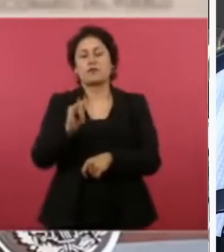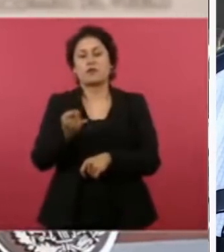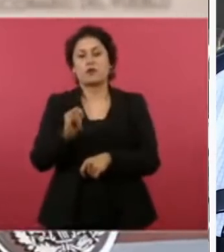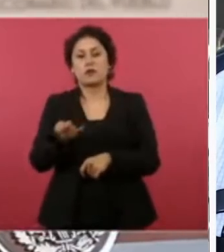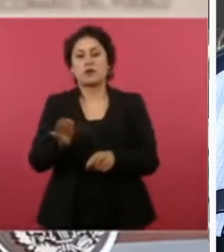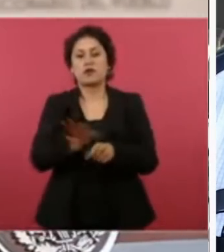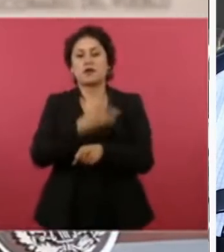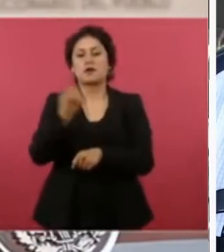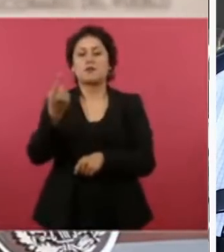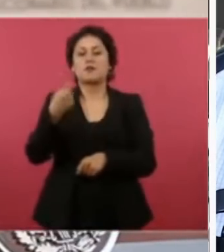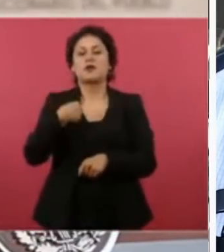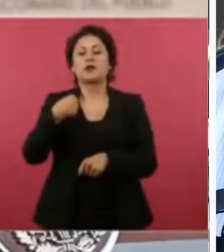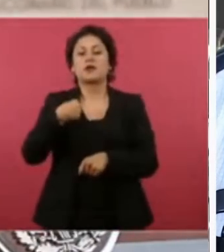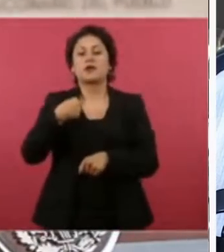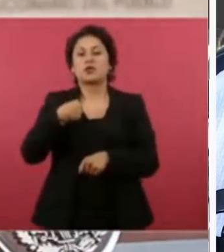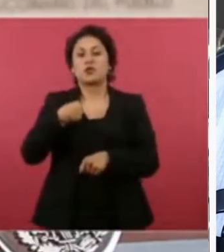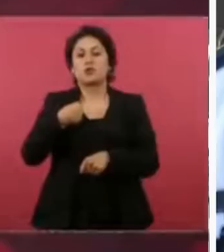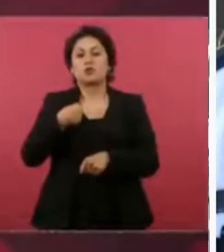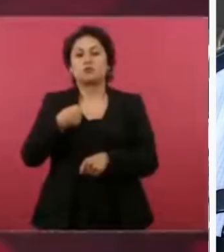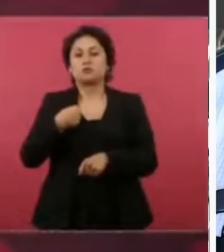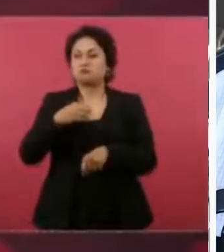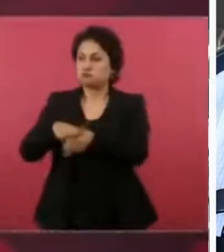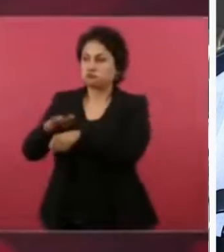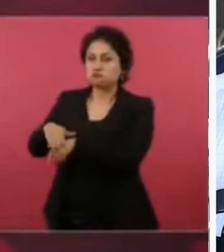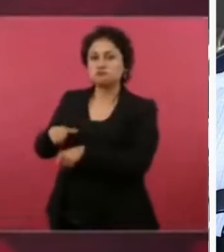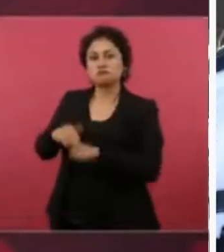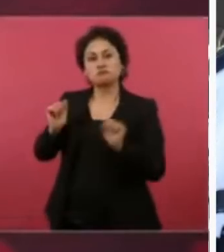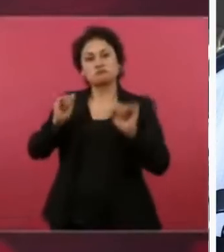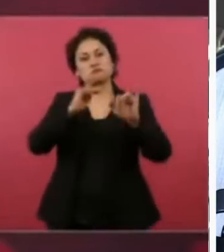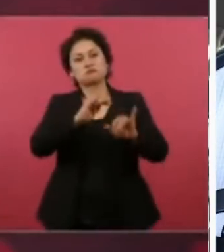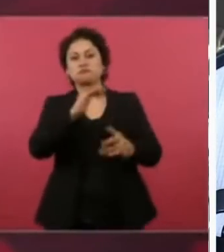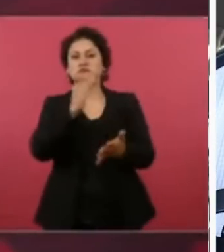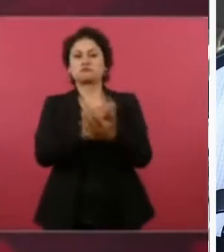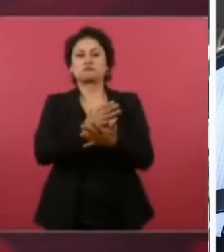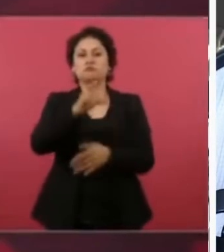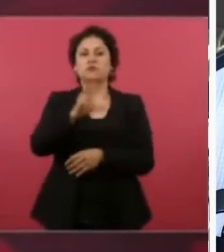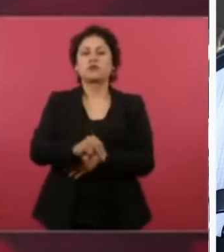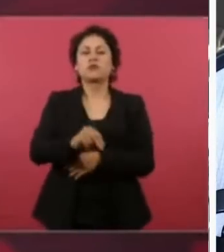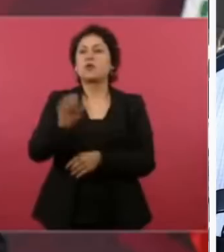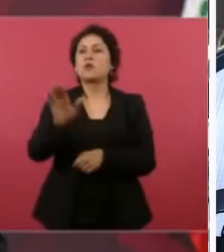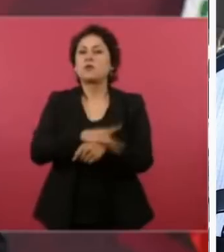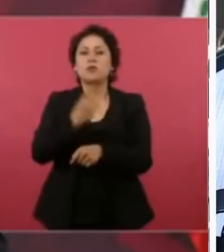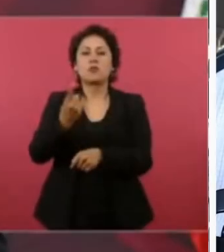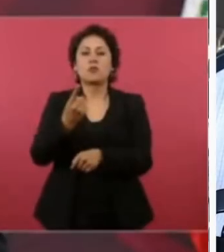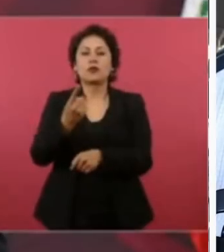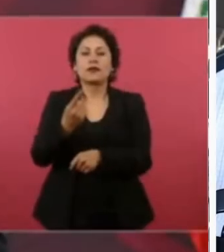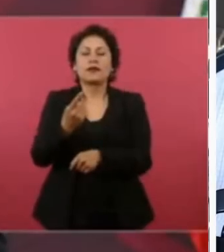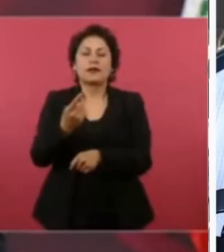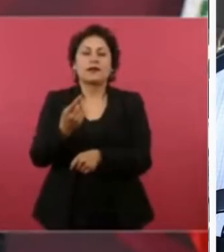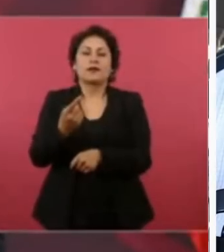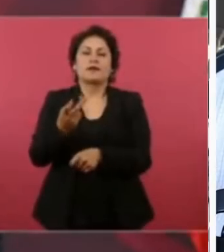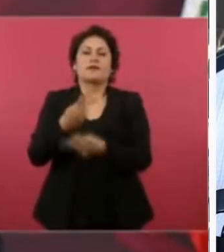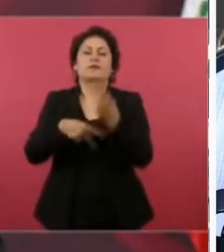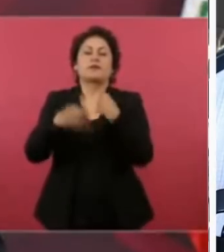porque iban a entrar en vigor las medidas estas de aranceles